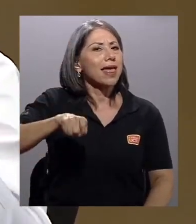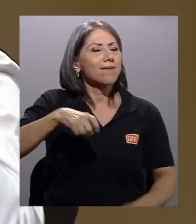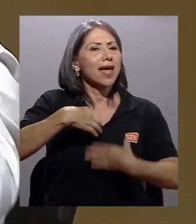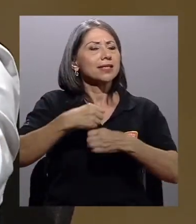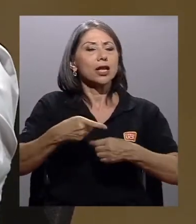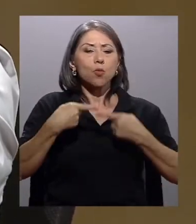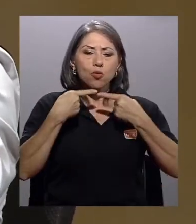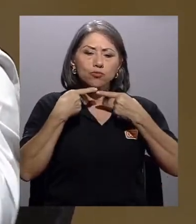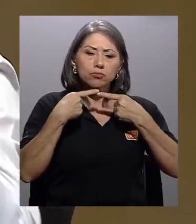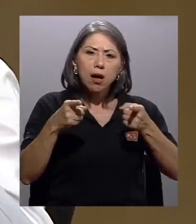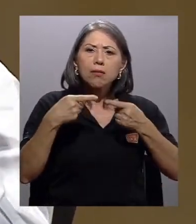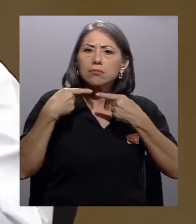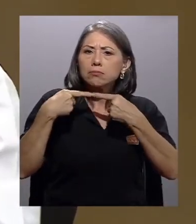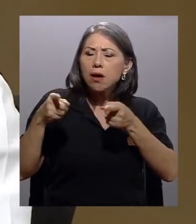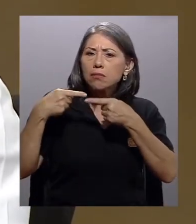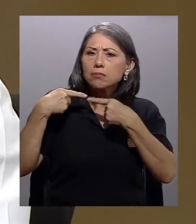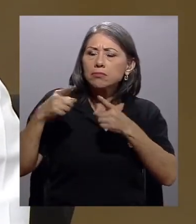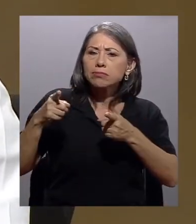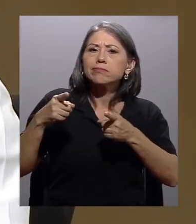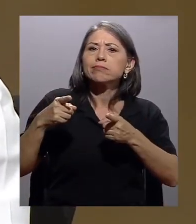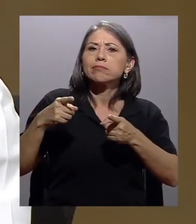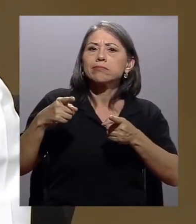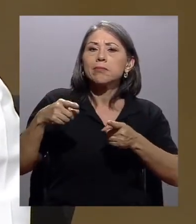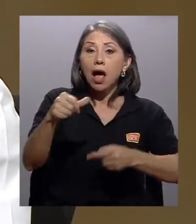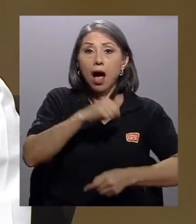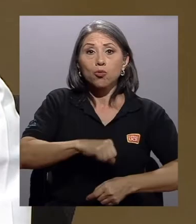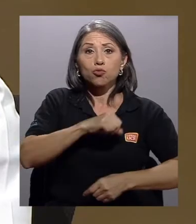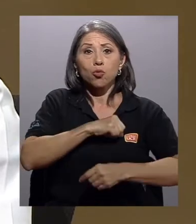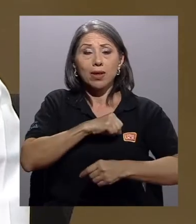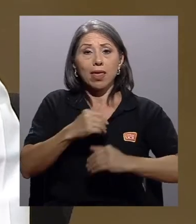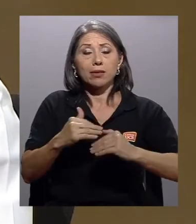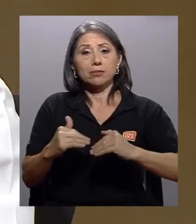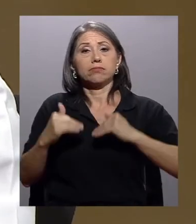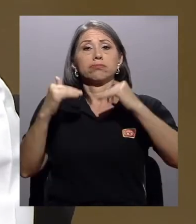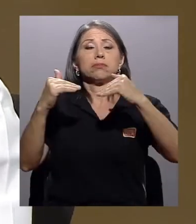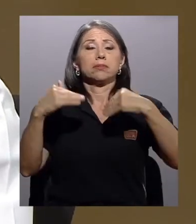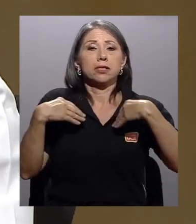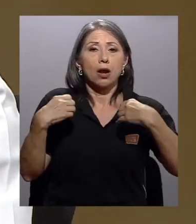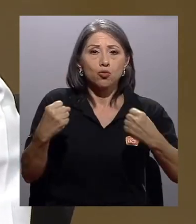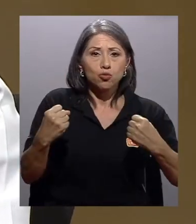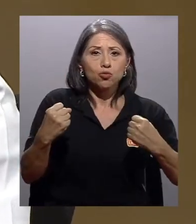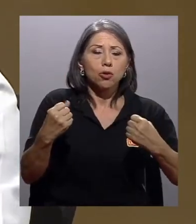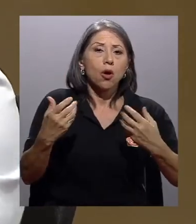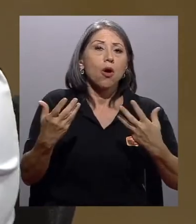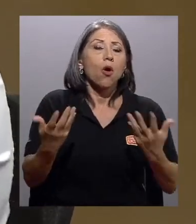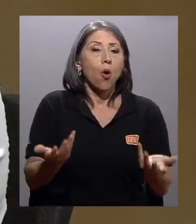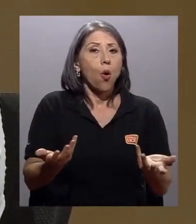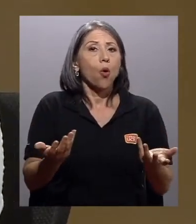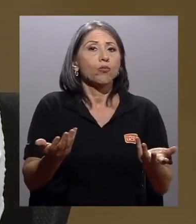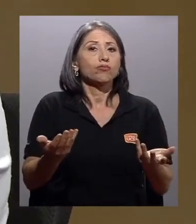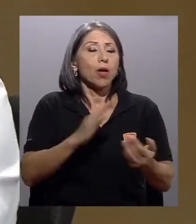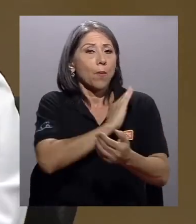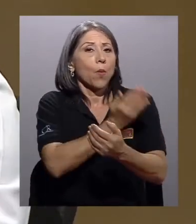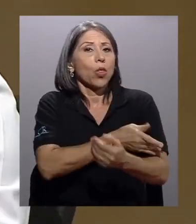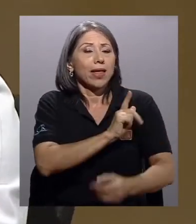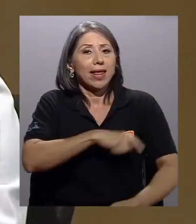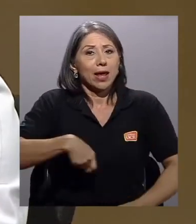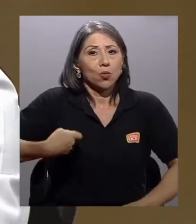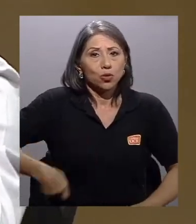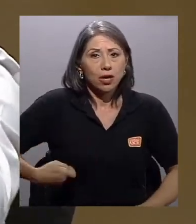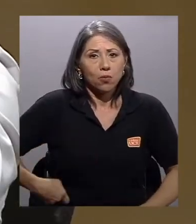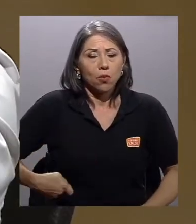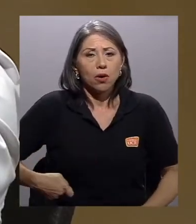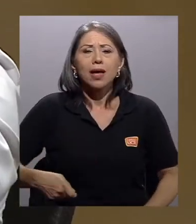directrices, tienen que emitirse directrices desde las autoridades correspondientes en salud o en el